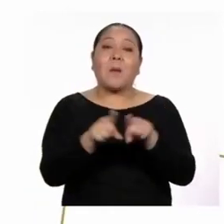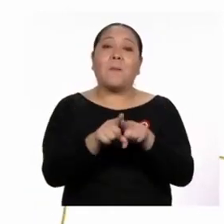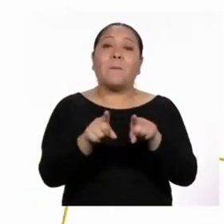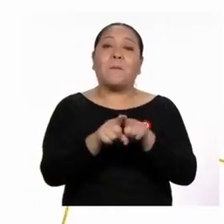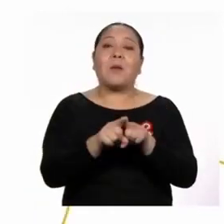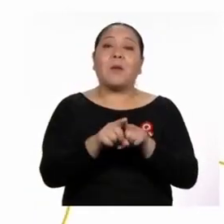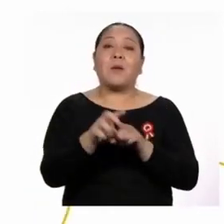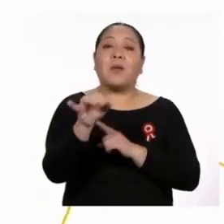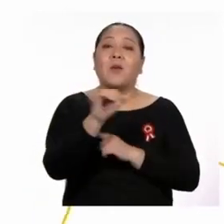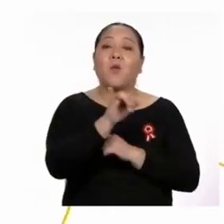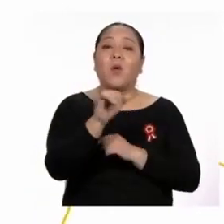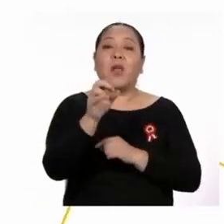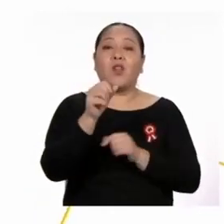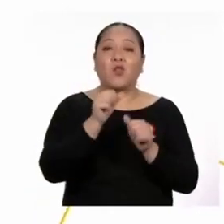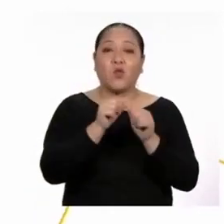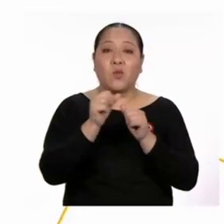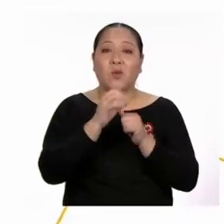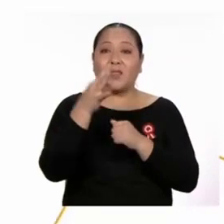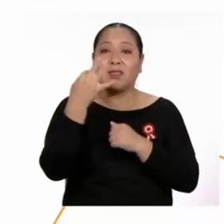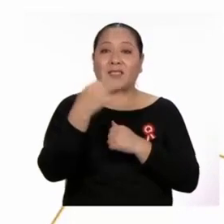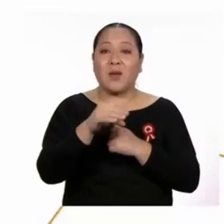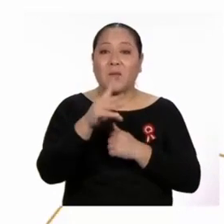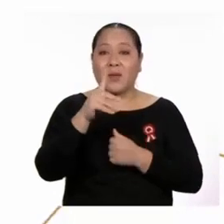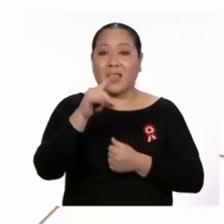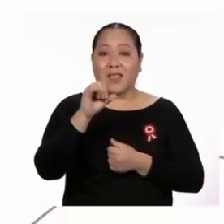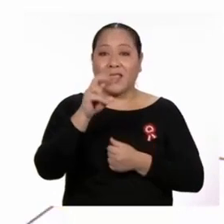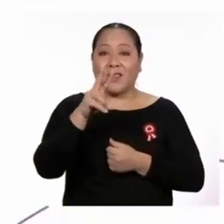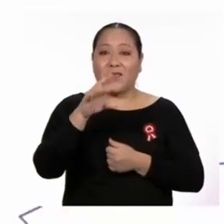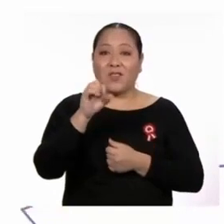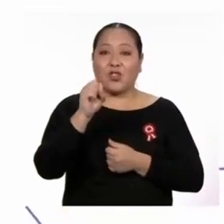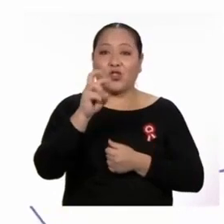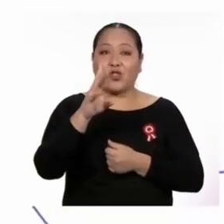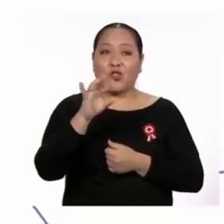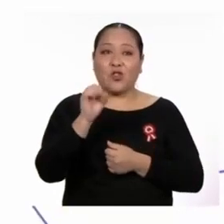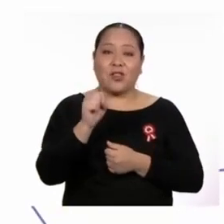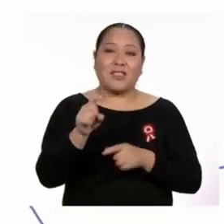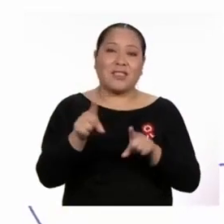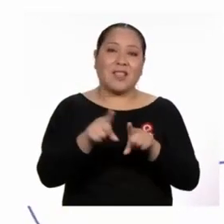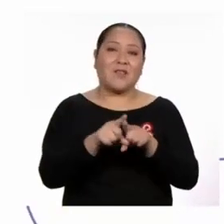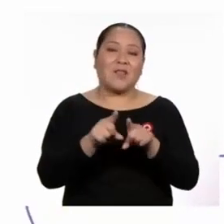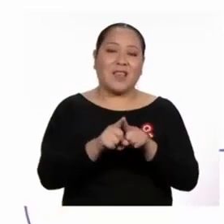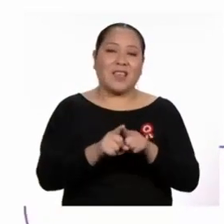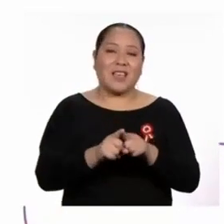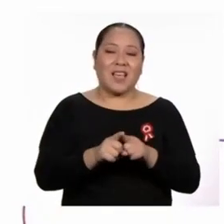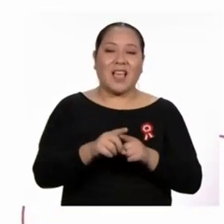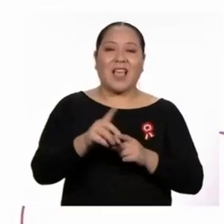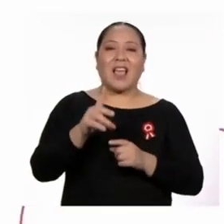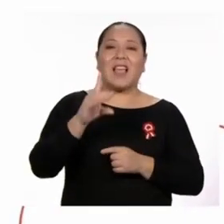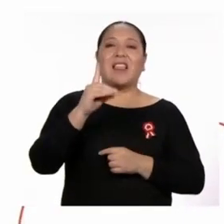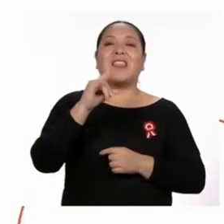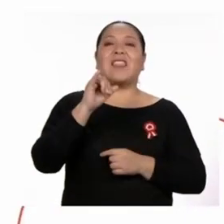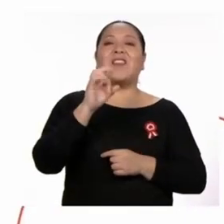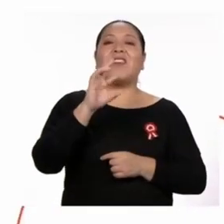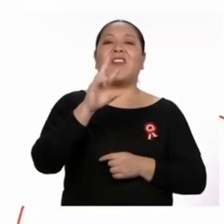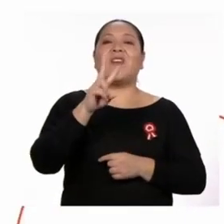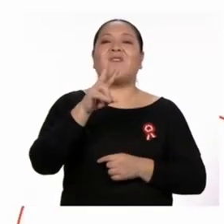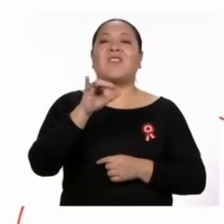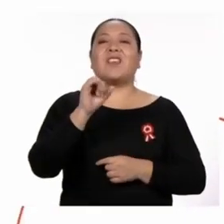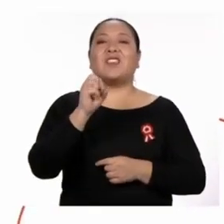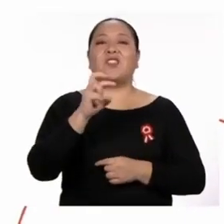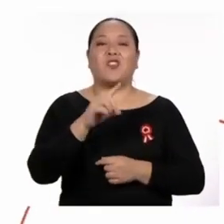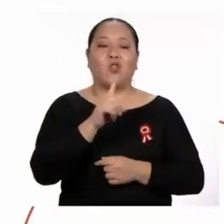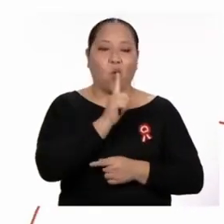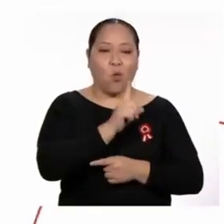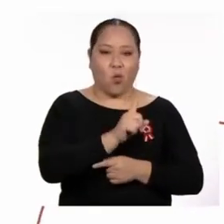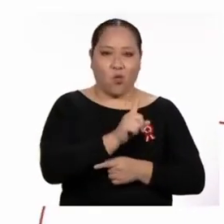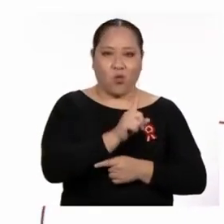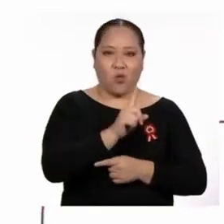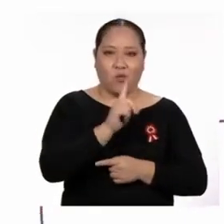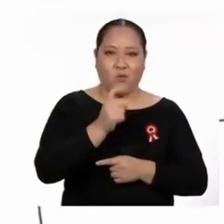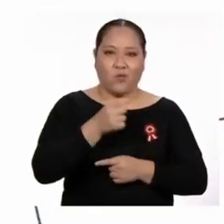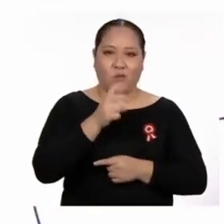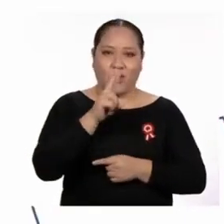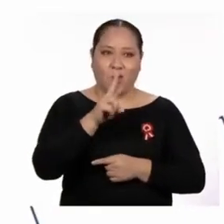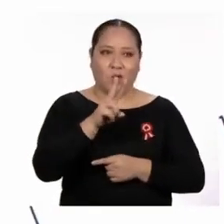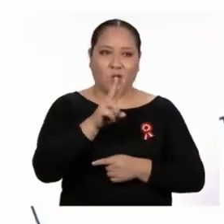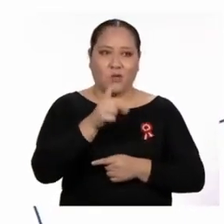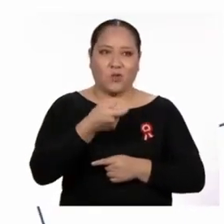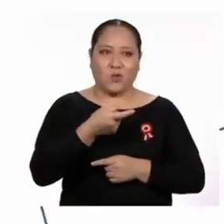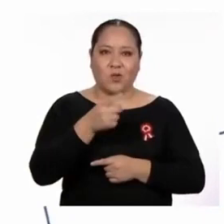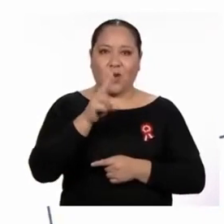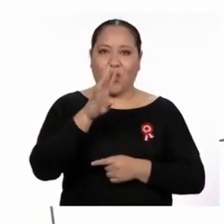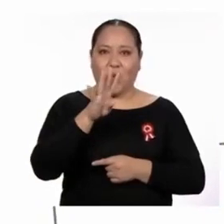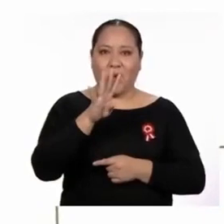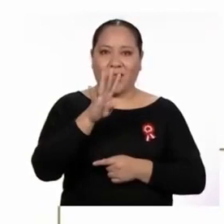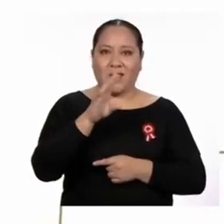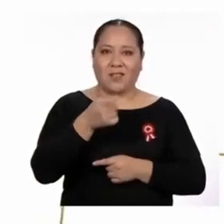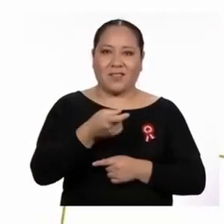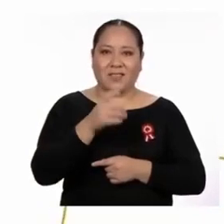serán divisores, entonces tenemos que los divisores de 40 son 1, 2,